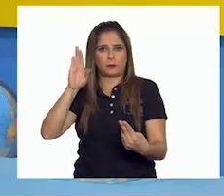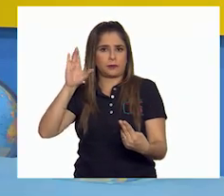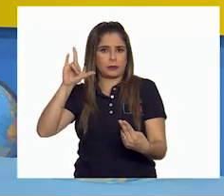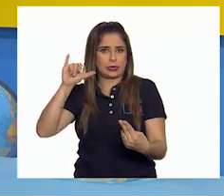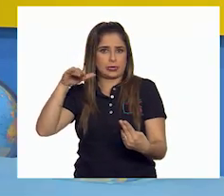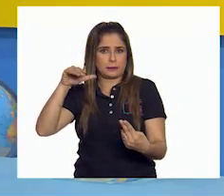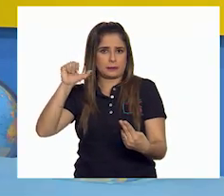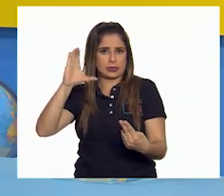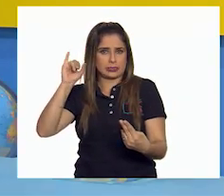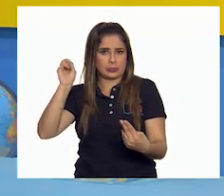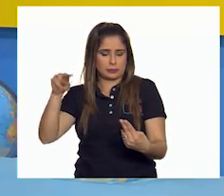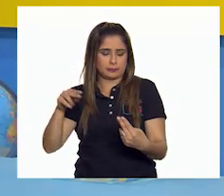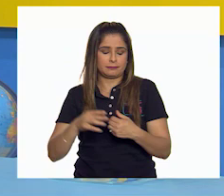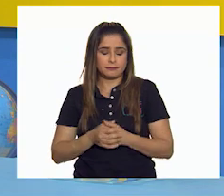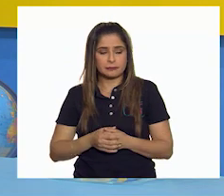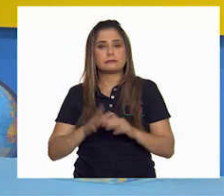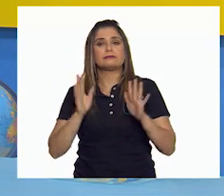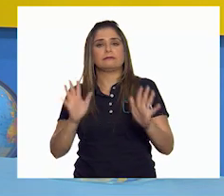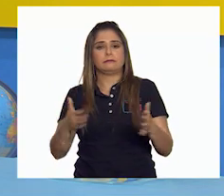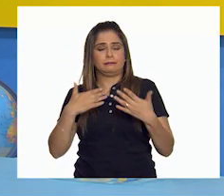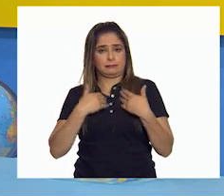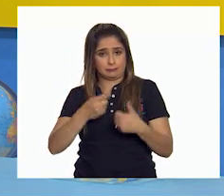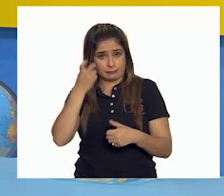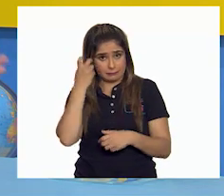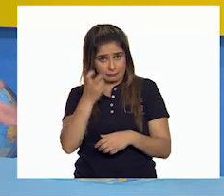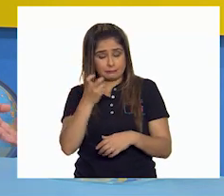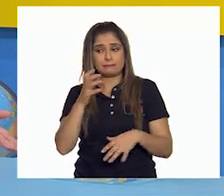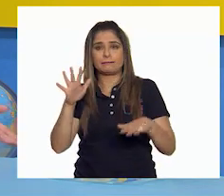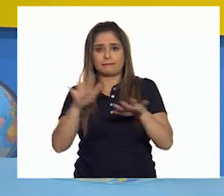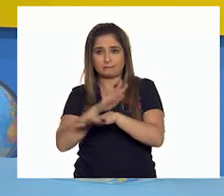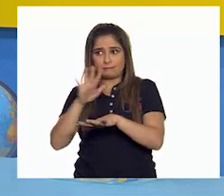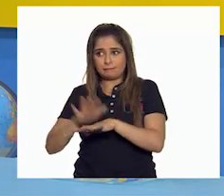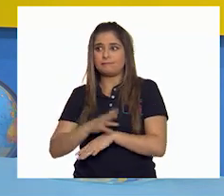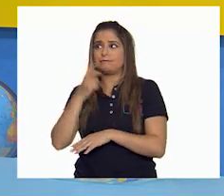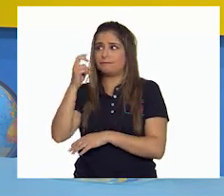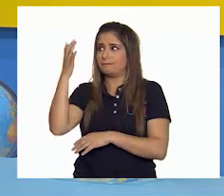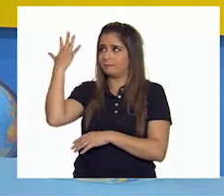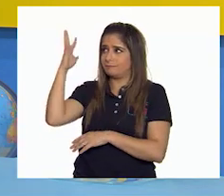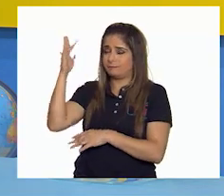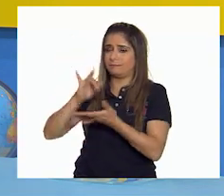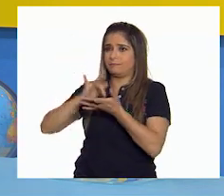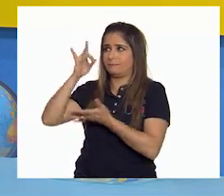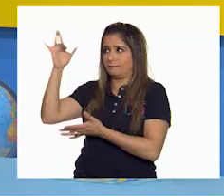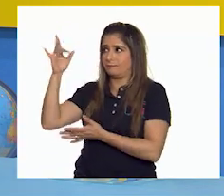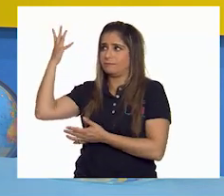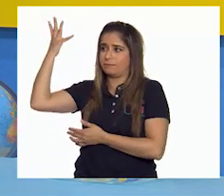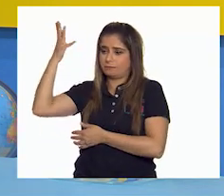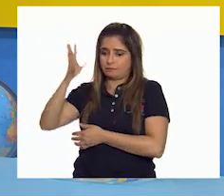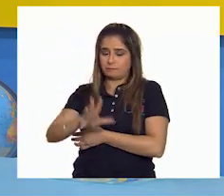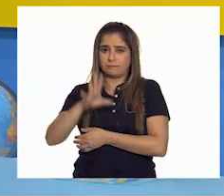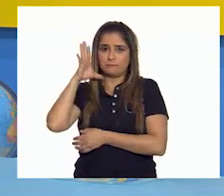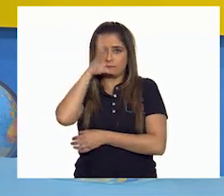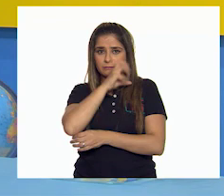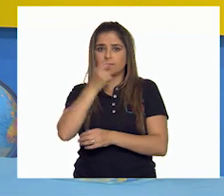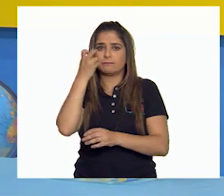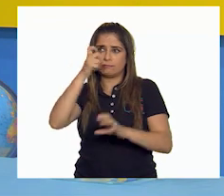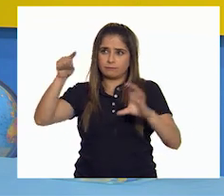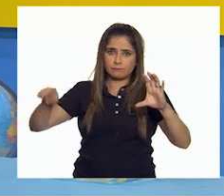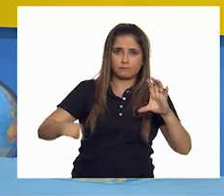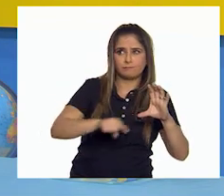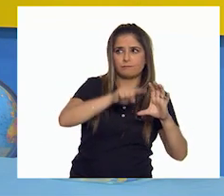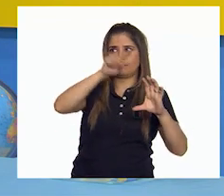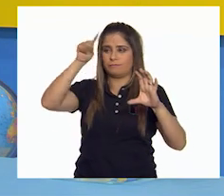sus transformaciones temporales o cambios de estado, y al sol por supuesto, es que tenemos este ciclo que se repite